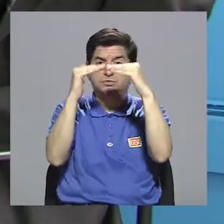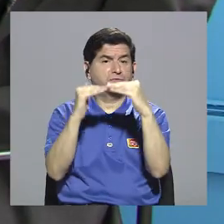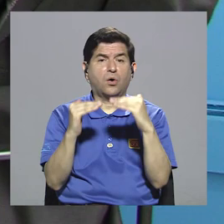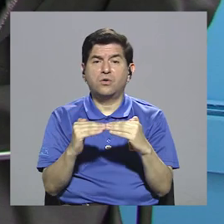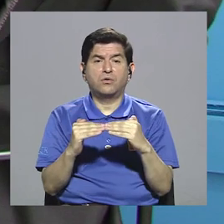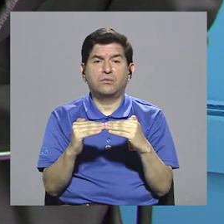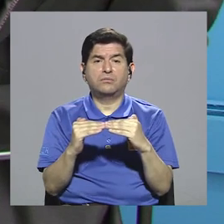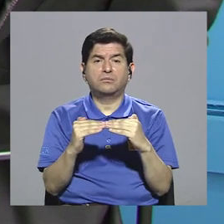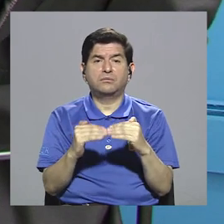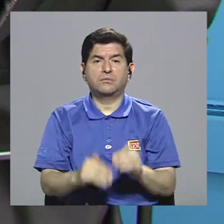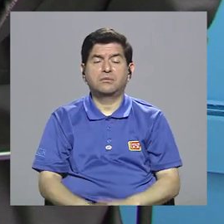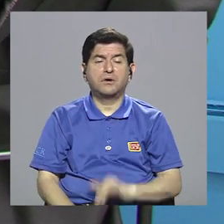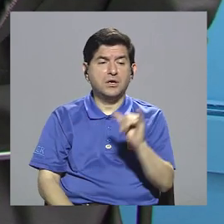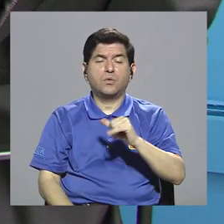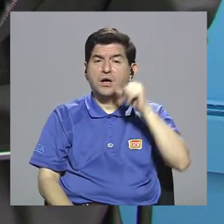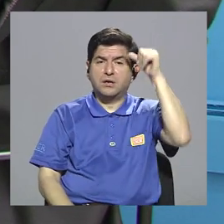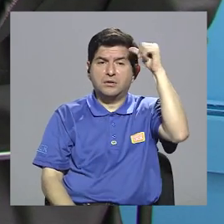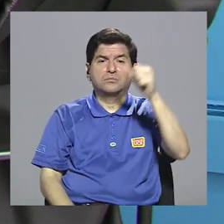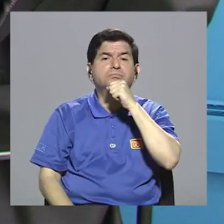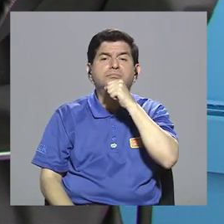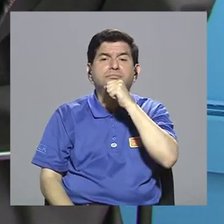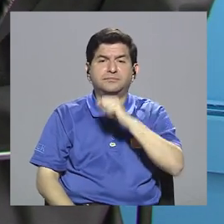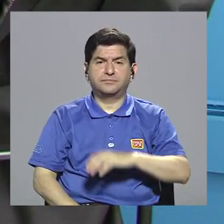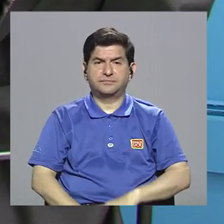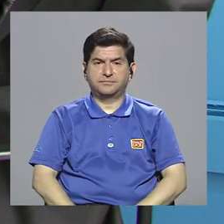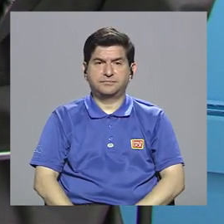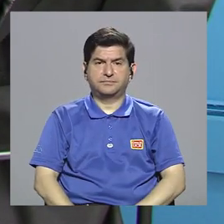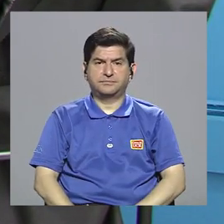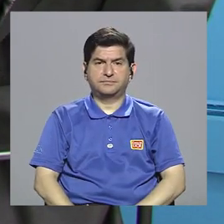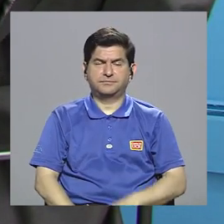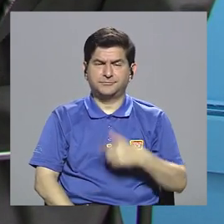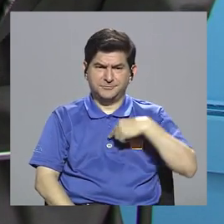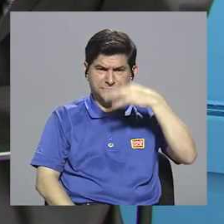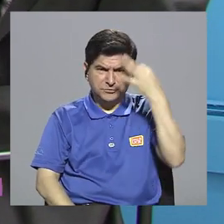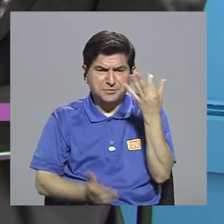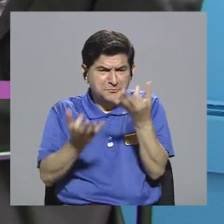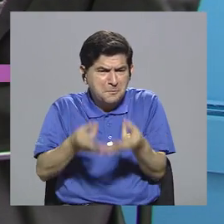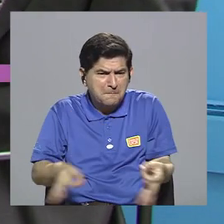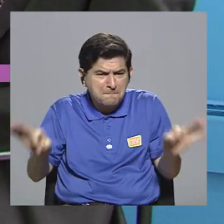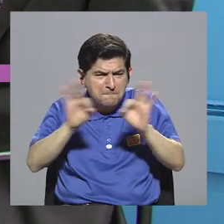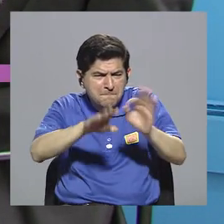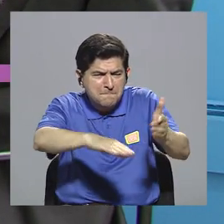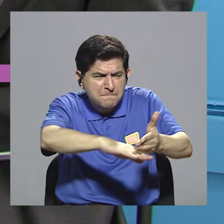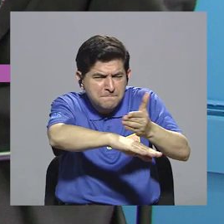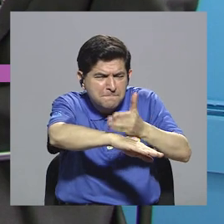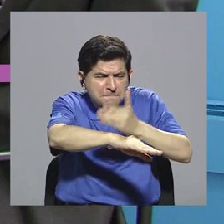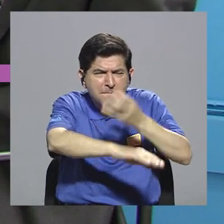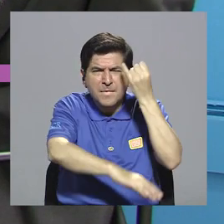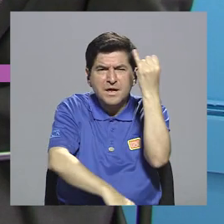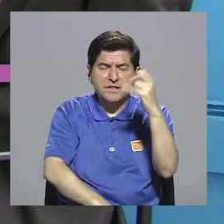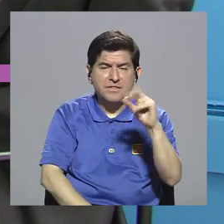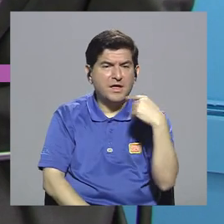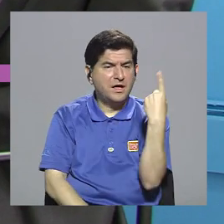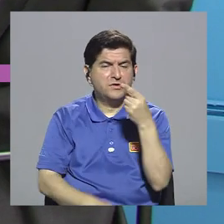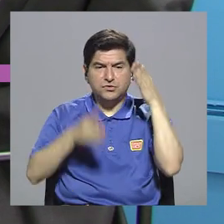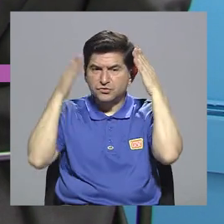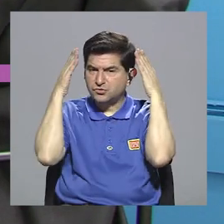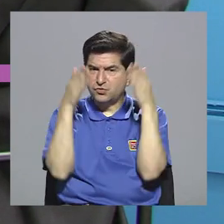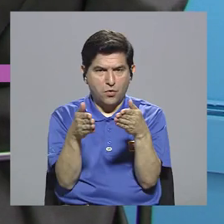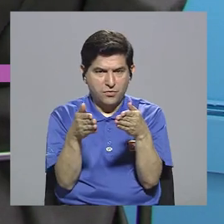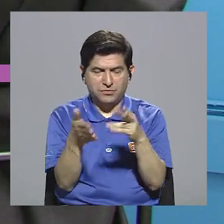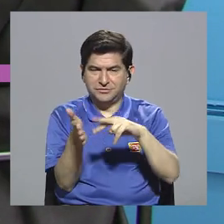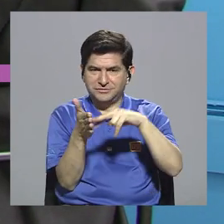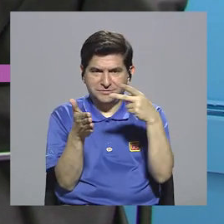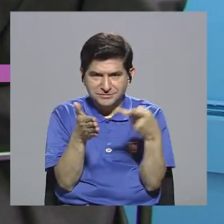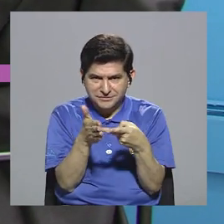mayor creo que es importante avanzar en iniciativas que las cuales no sólo apuntan a ellos pero exigen sino que los integran